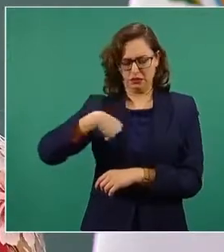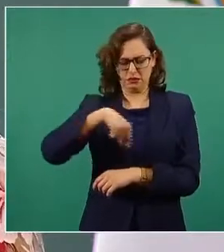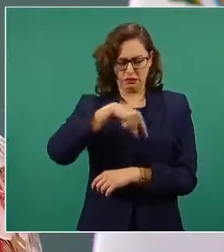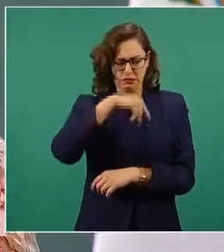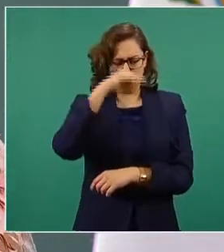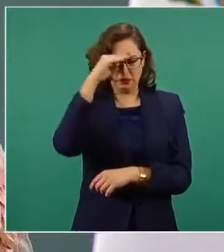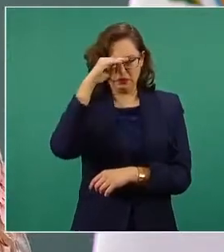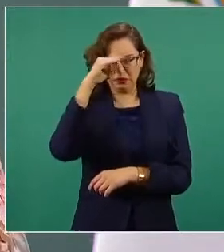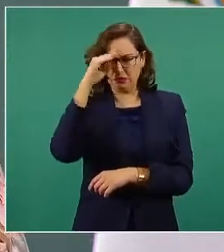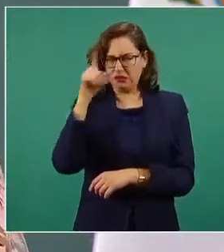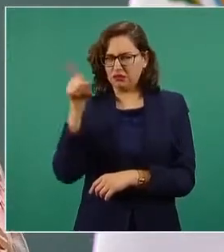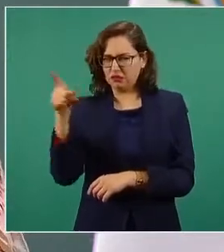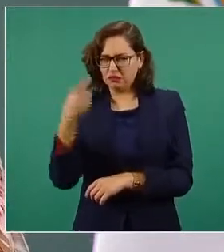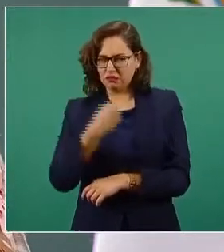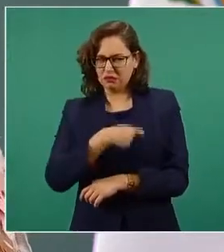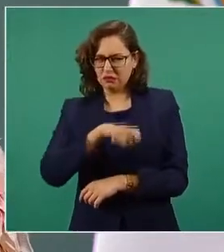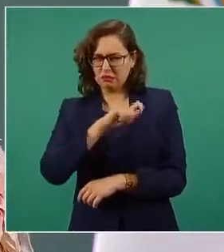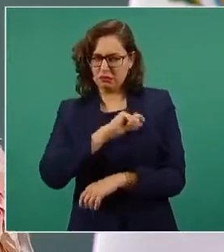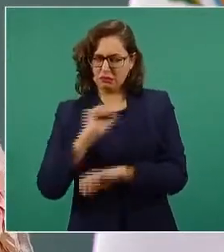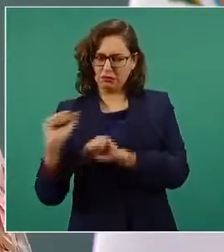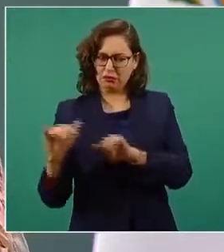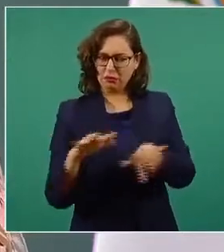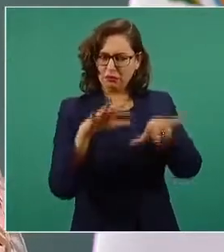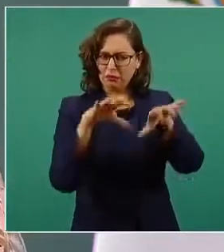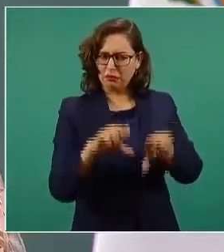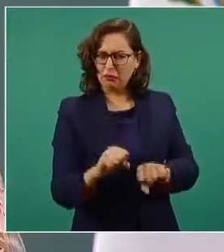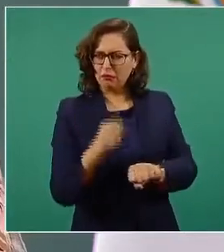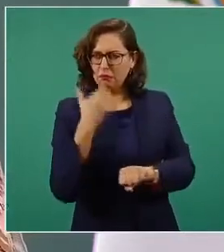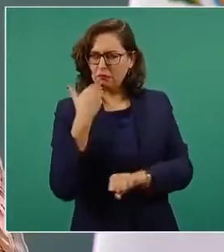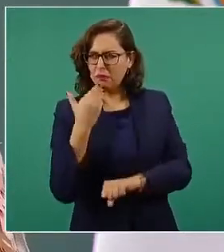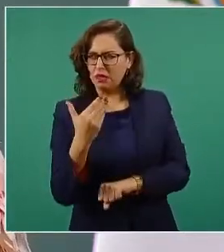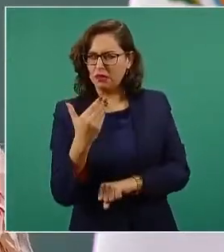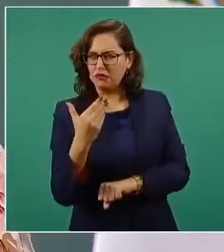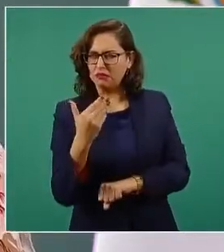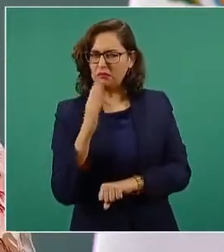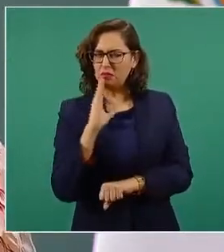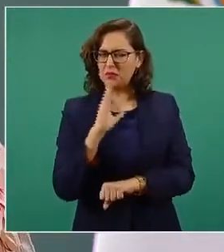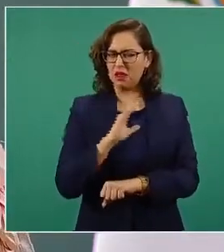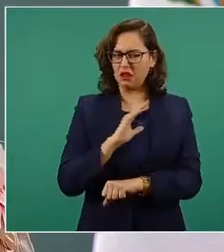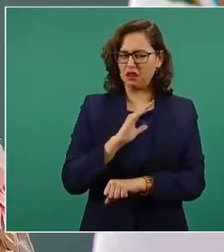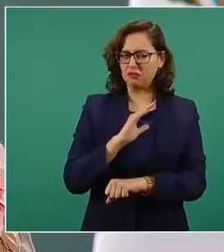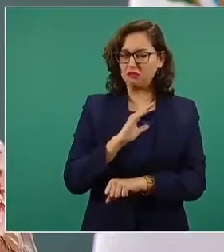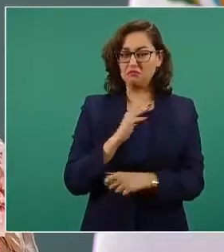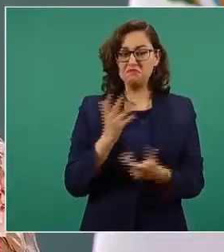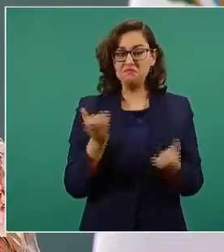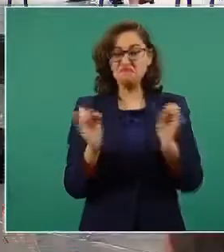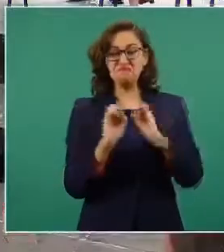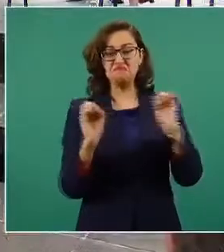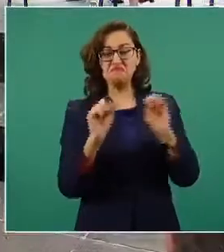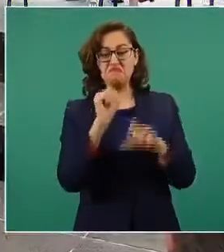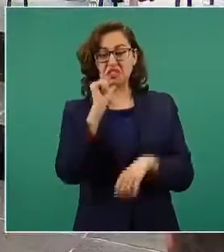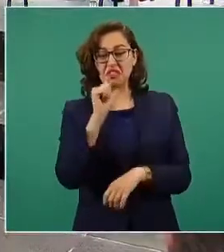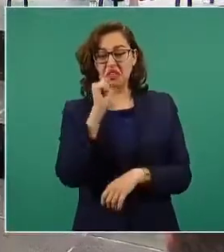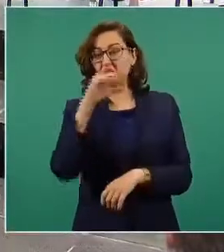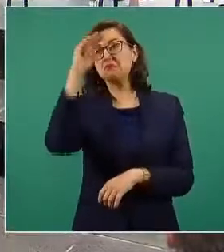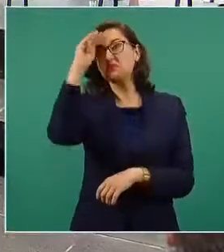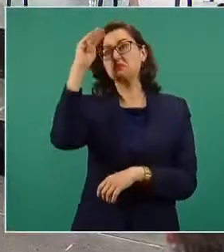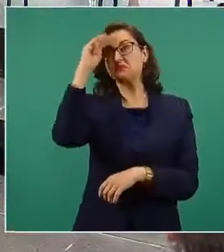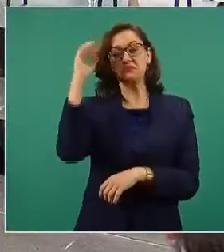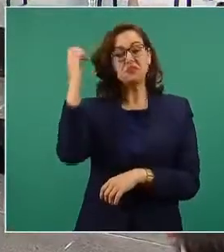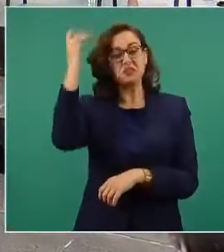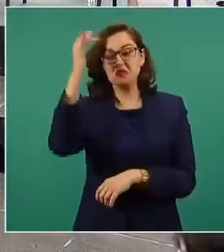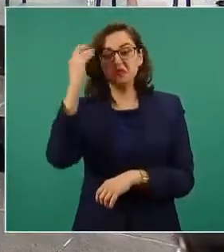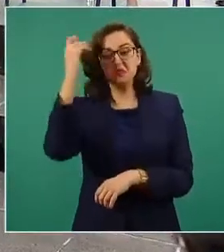estamos condenados a seguir preservando una cultura de la discriminación y la renuncia a nuestra historia de la de nuestros